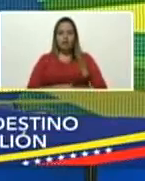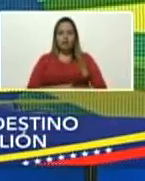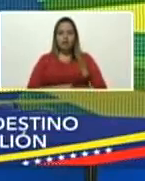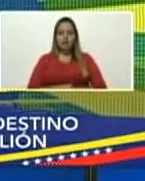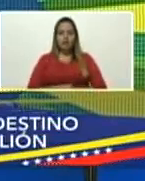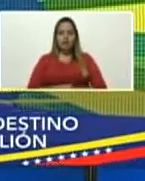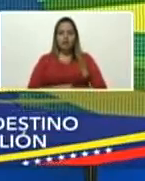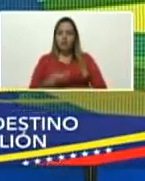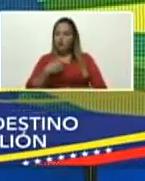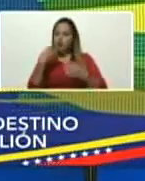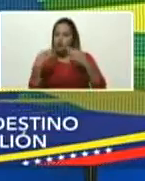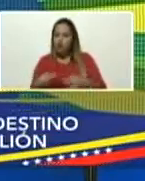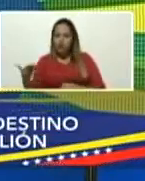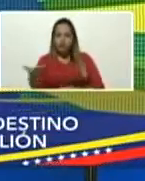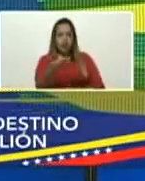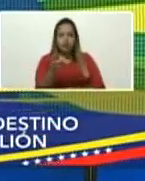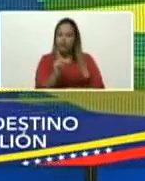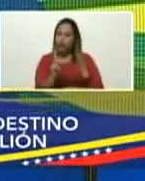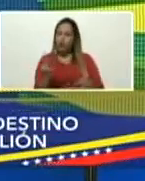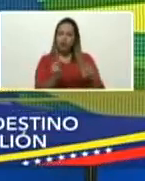Yo estoy seguro que ustedes no conocen